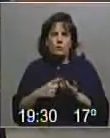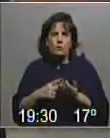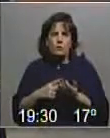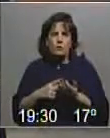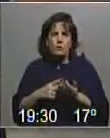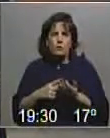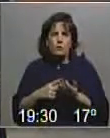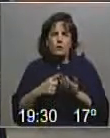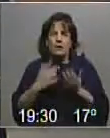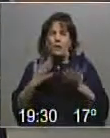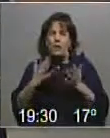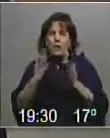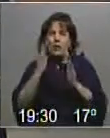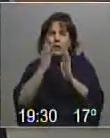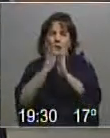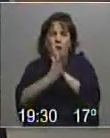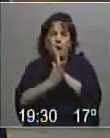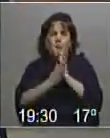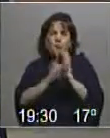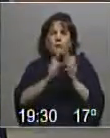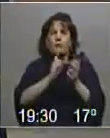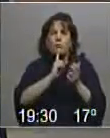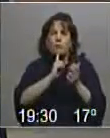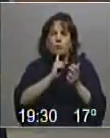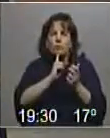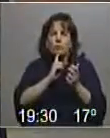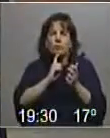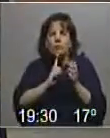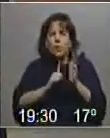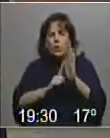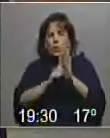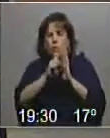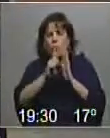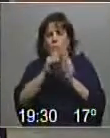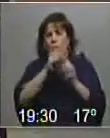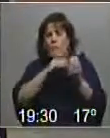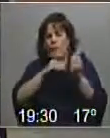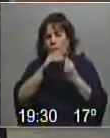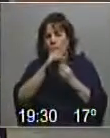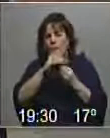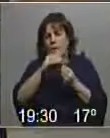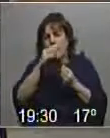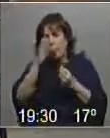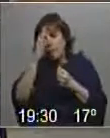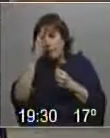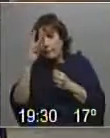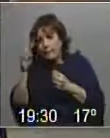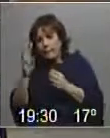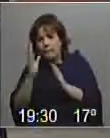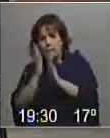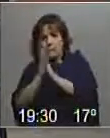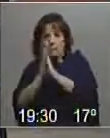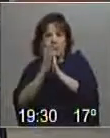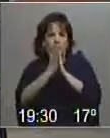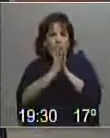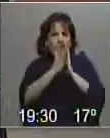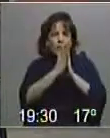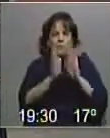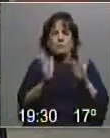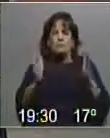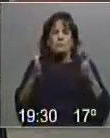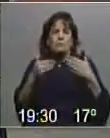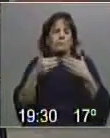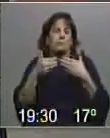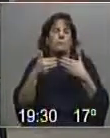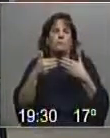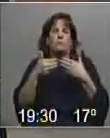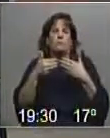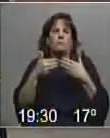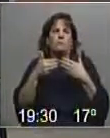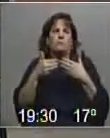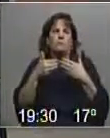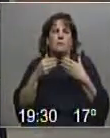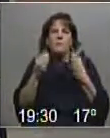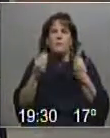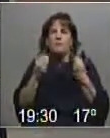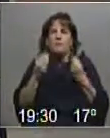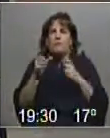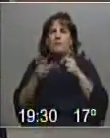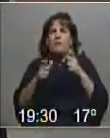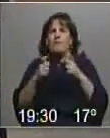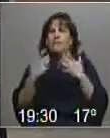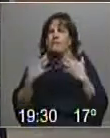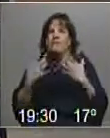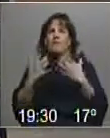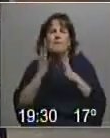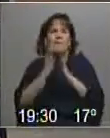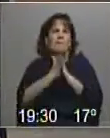el norte, a Estados Unidos, donde tienen otros familiares, o hacia México. Con el cierre de fronteras y la cantidad masiva de gente que quiere salir por